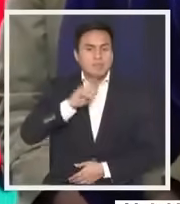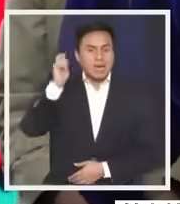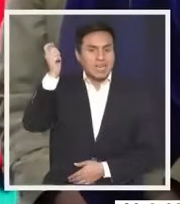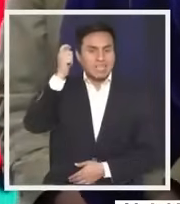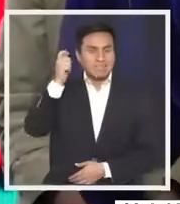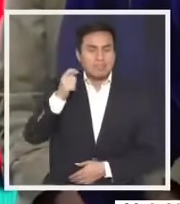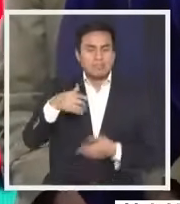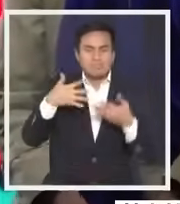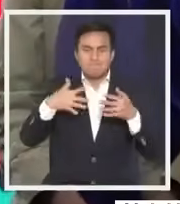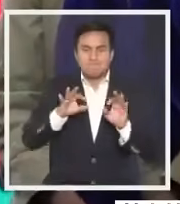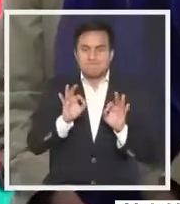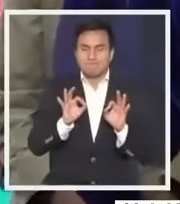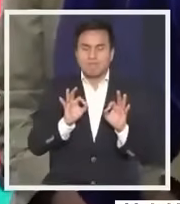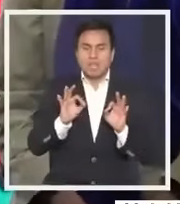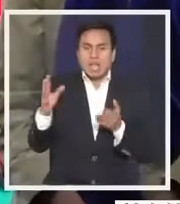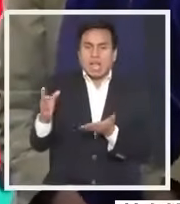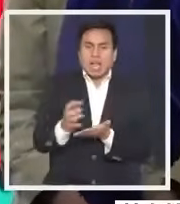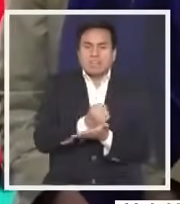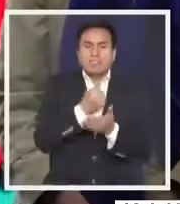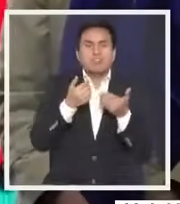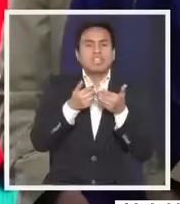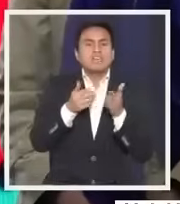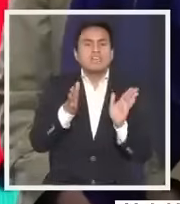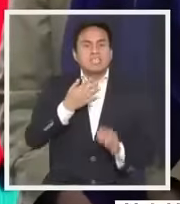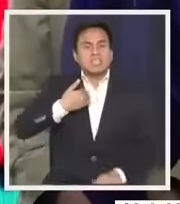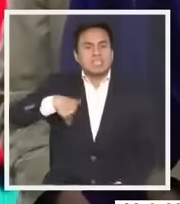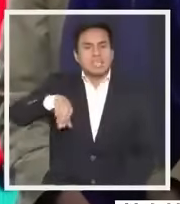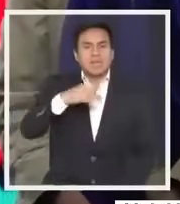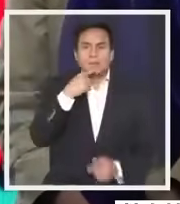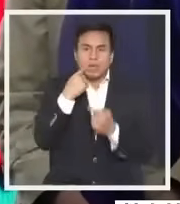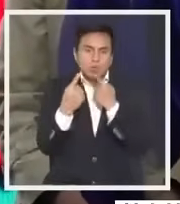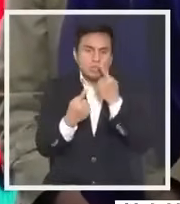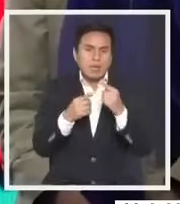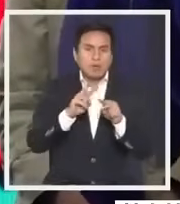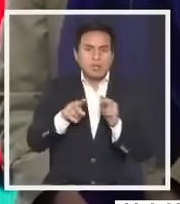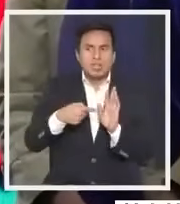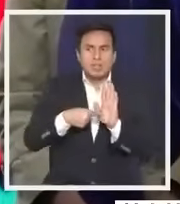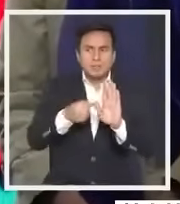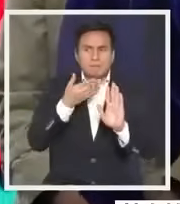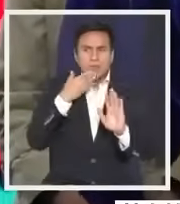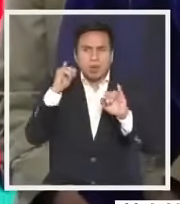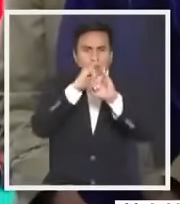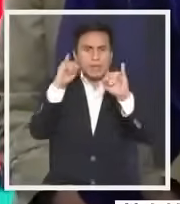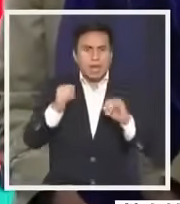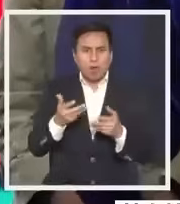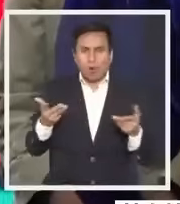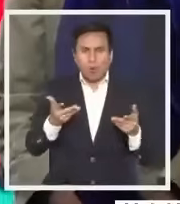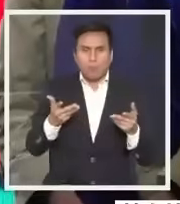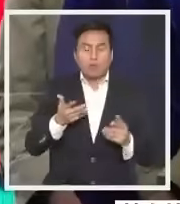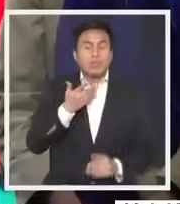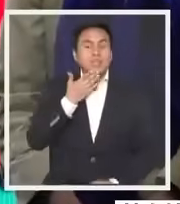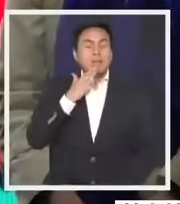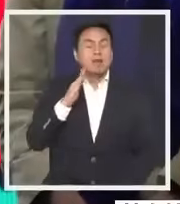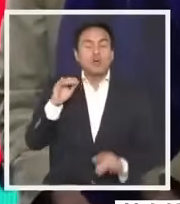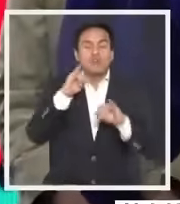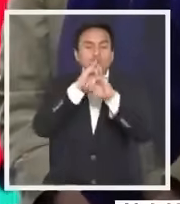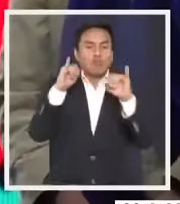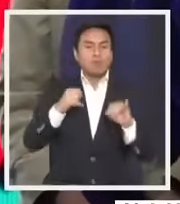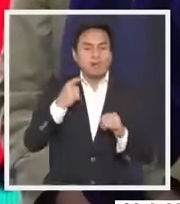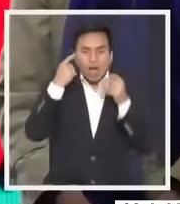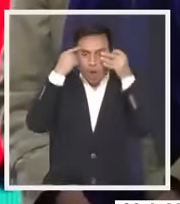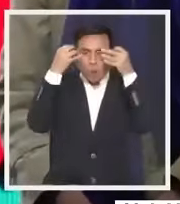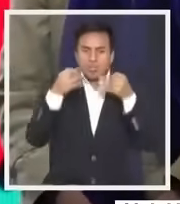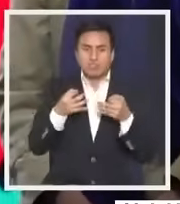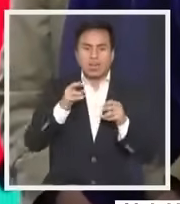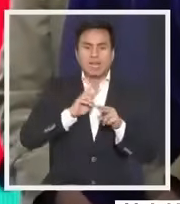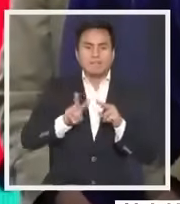el sentido profundo de haber alcanzado nuestra libertad y nos preguntamos cómo ejercerla de mejor manera. Y la mejor manera, tengo la